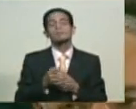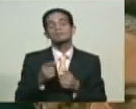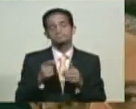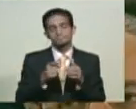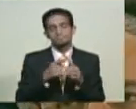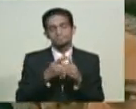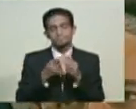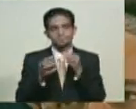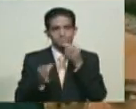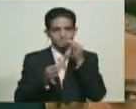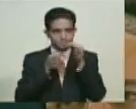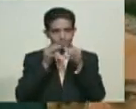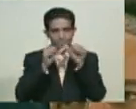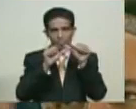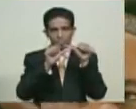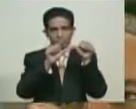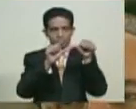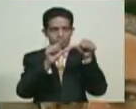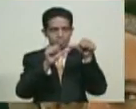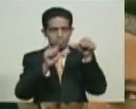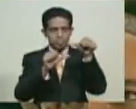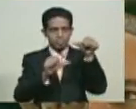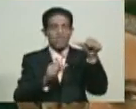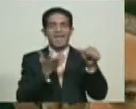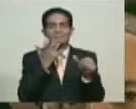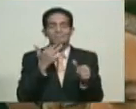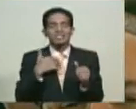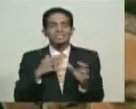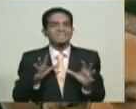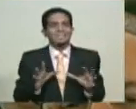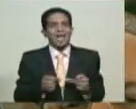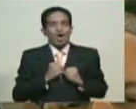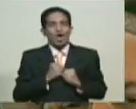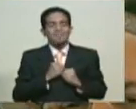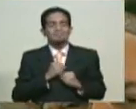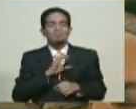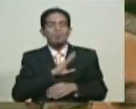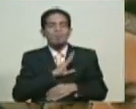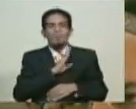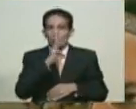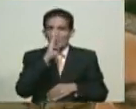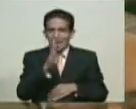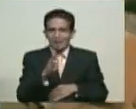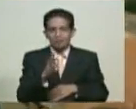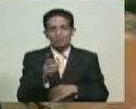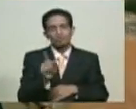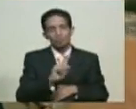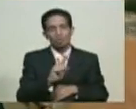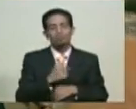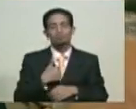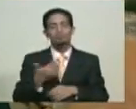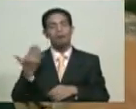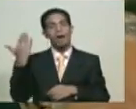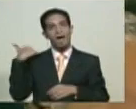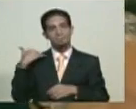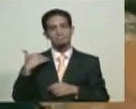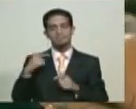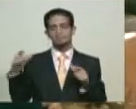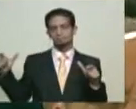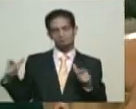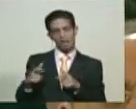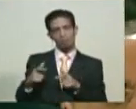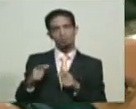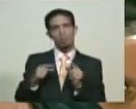particular, sin ningún interés egoístico de parte de la banca, pero que lo hemos planteado en las mesas de las